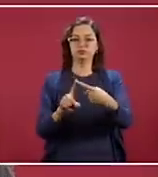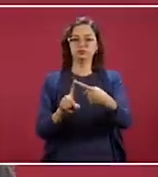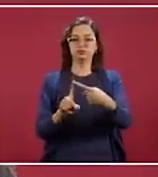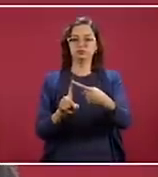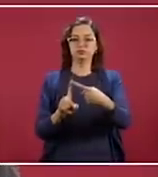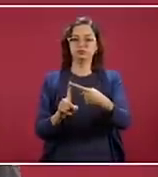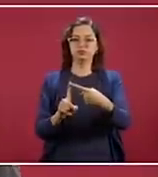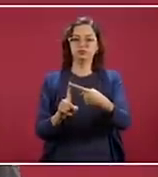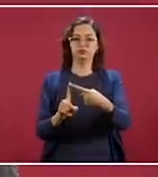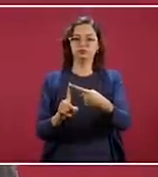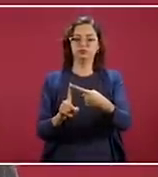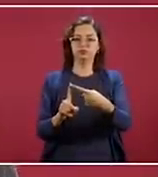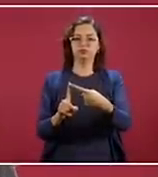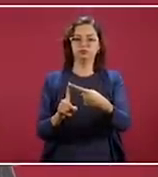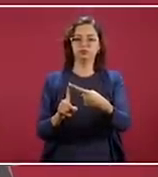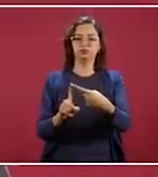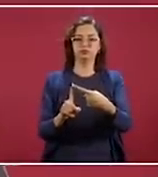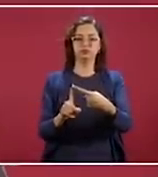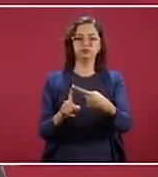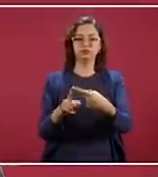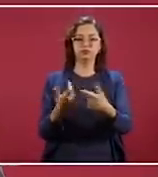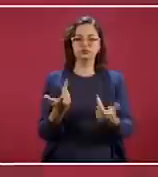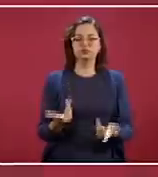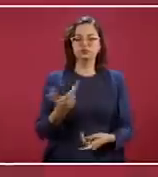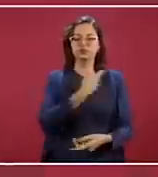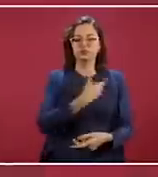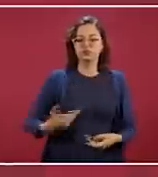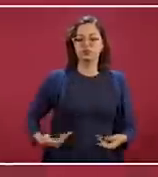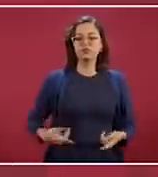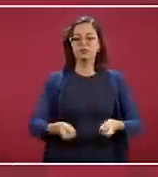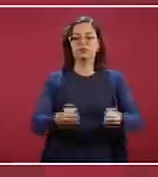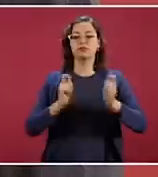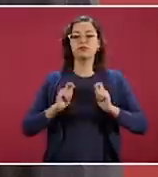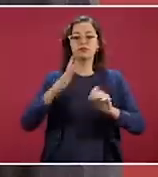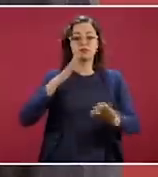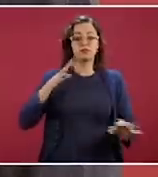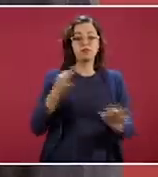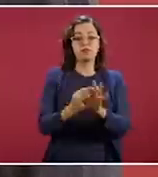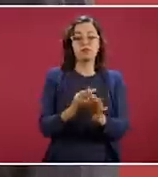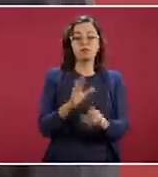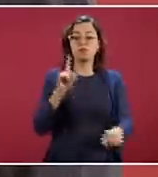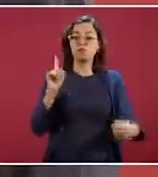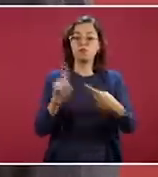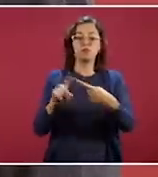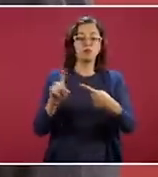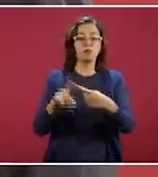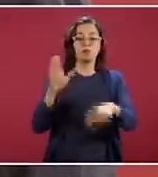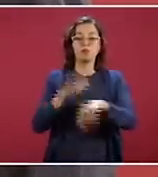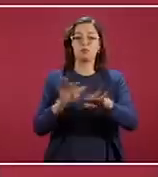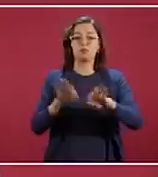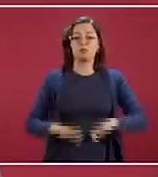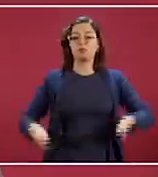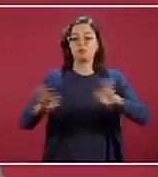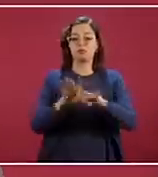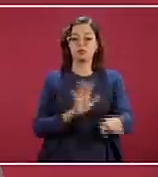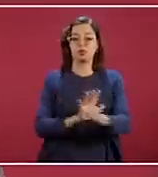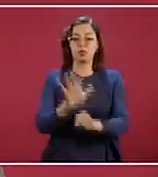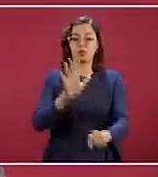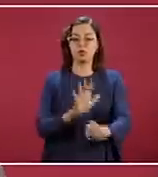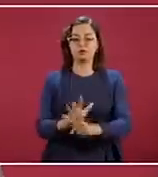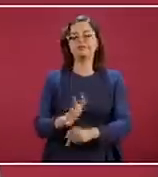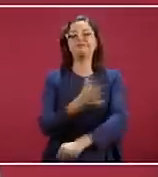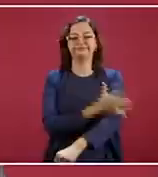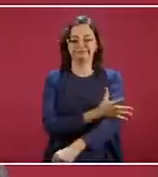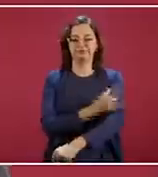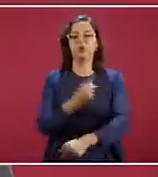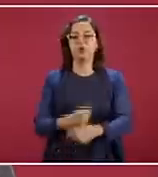de el Ejecutivo, lo más importante es la honestidad,